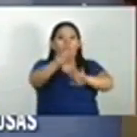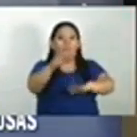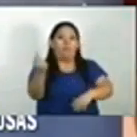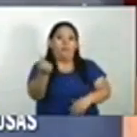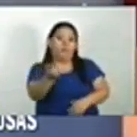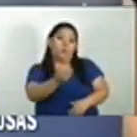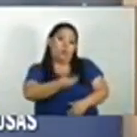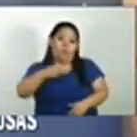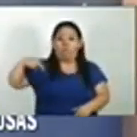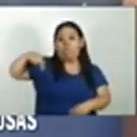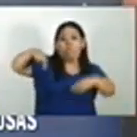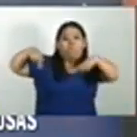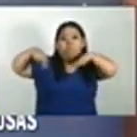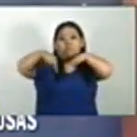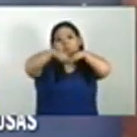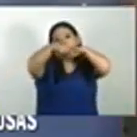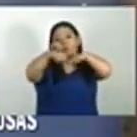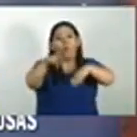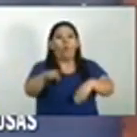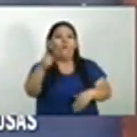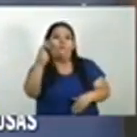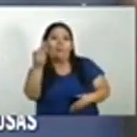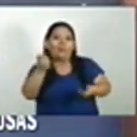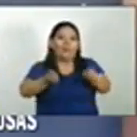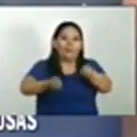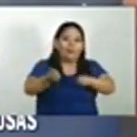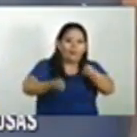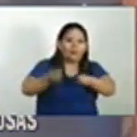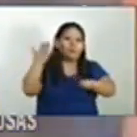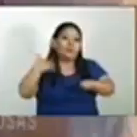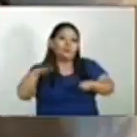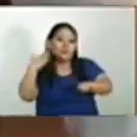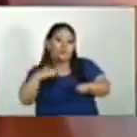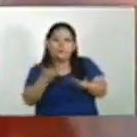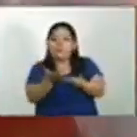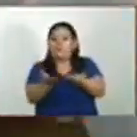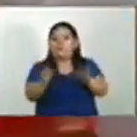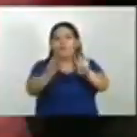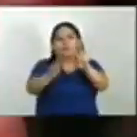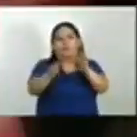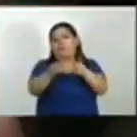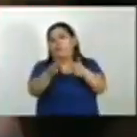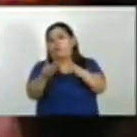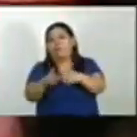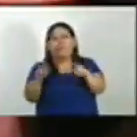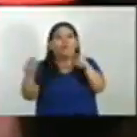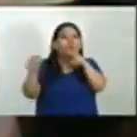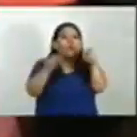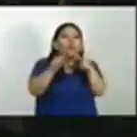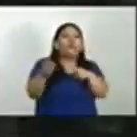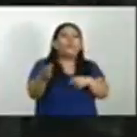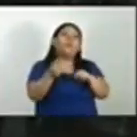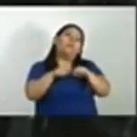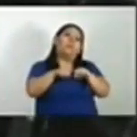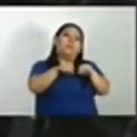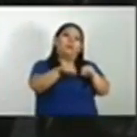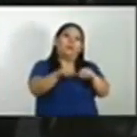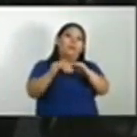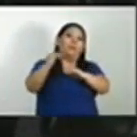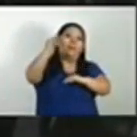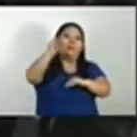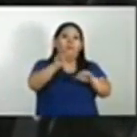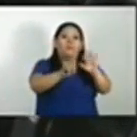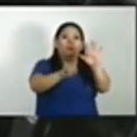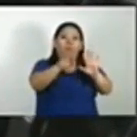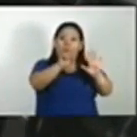peatón, otros 16 por inexperiencia y 7 más por otras causas. En cuanto a las edades de los fallecidos, los adultos mayores de entre